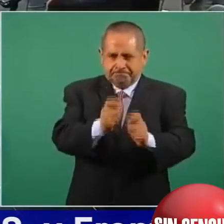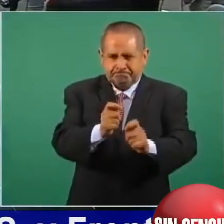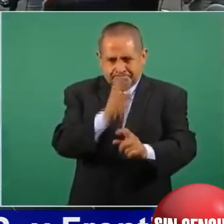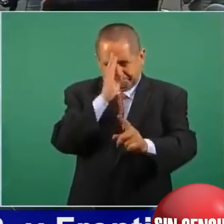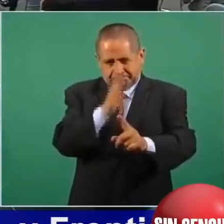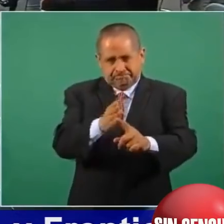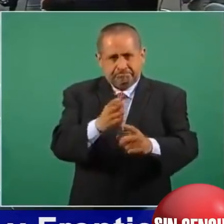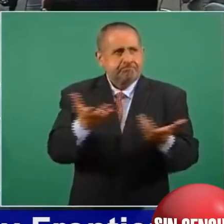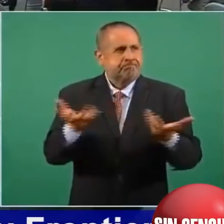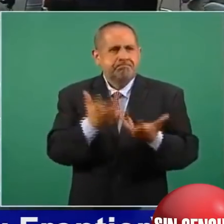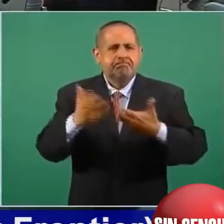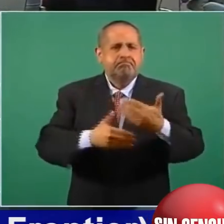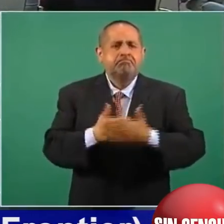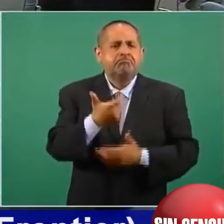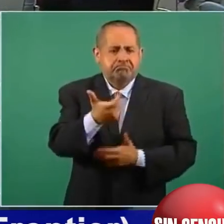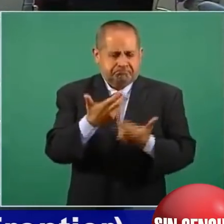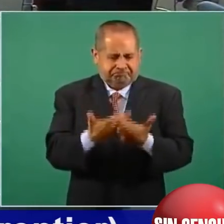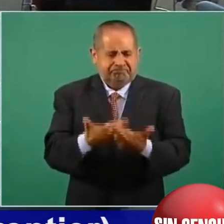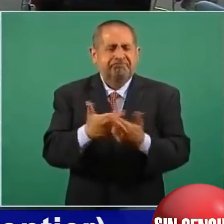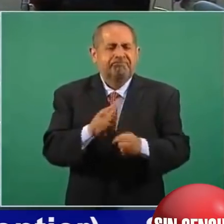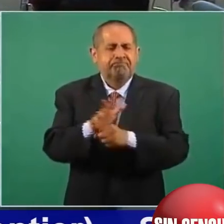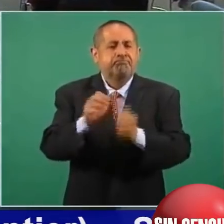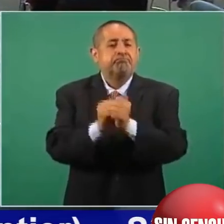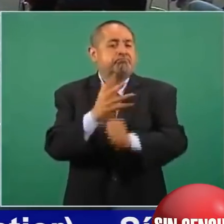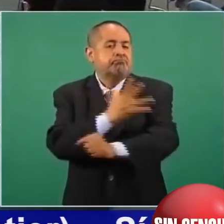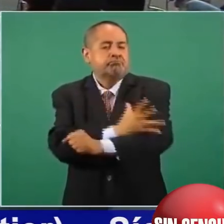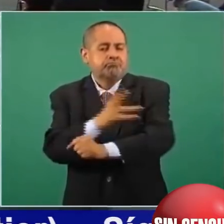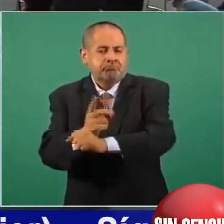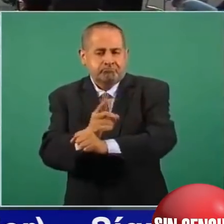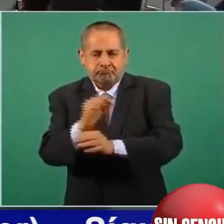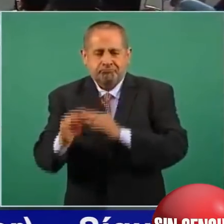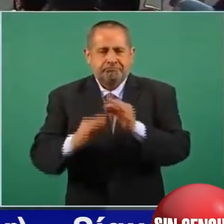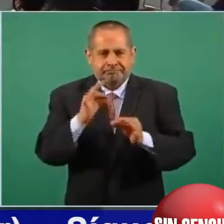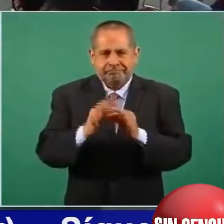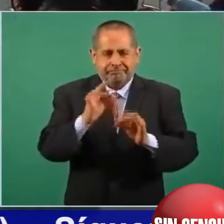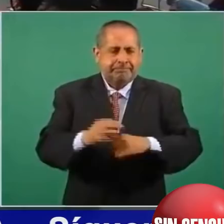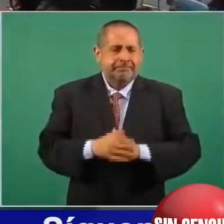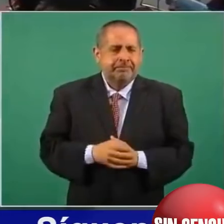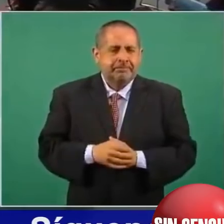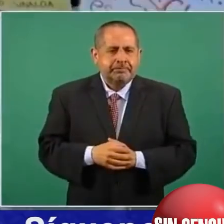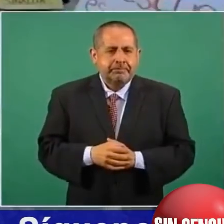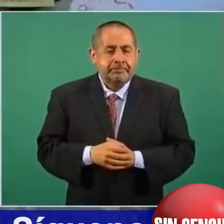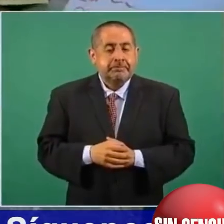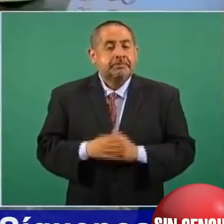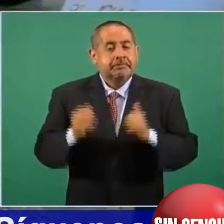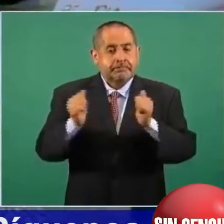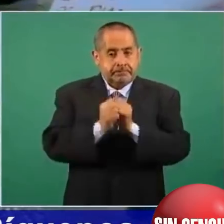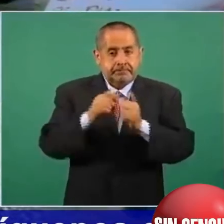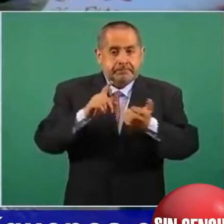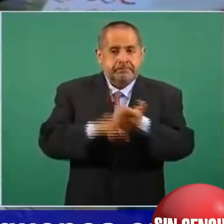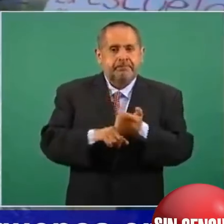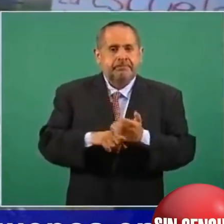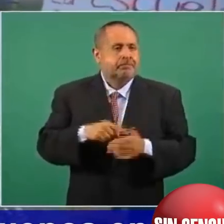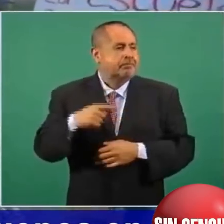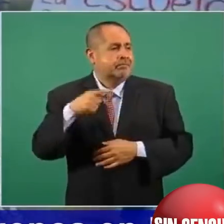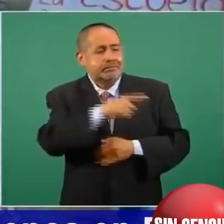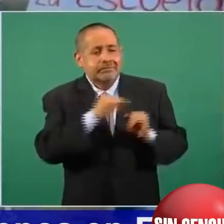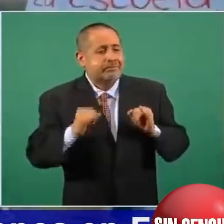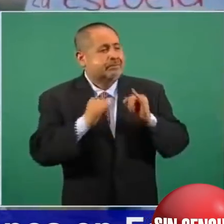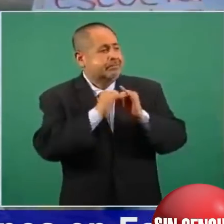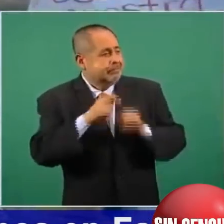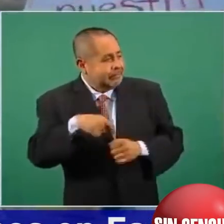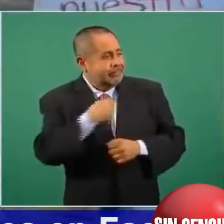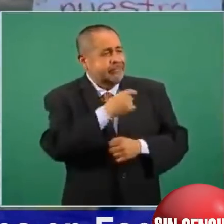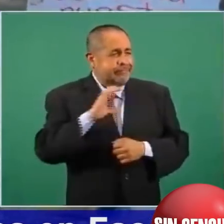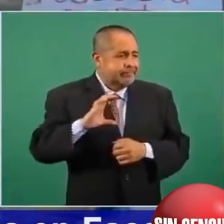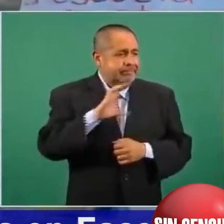dinero rinde y se maneja con honestidad. Si es a través de las dependencias,